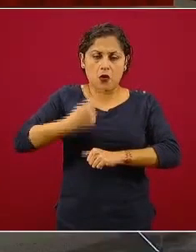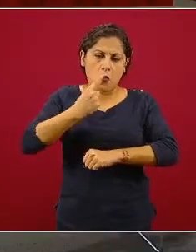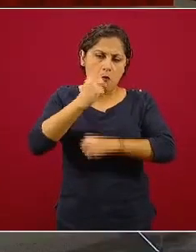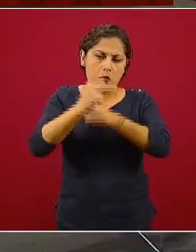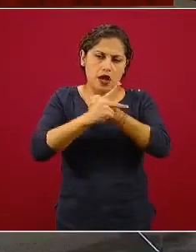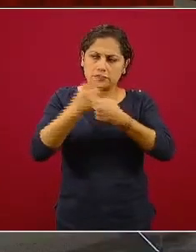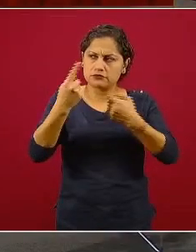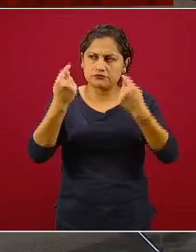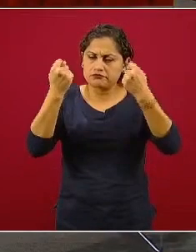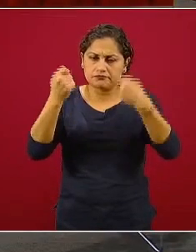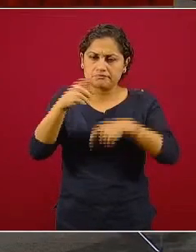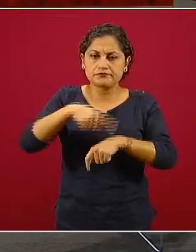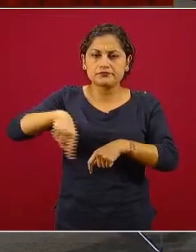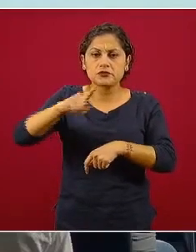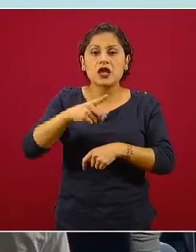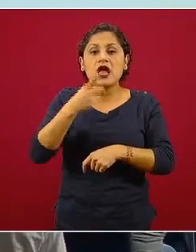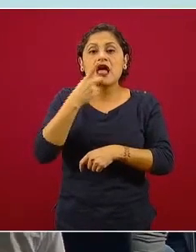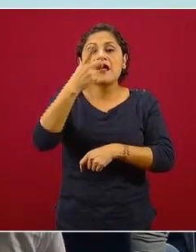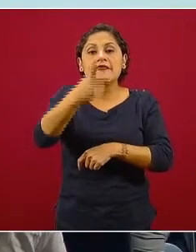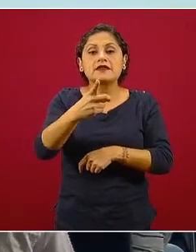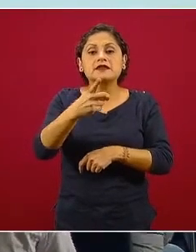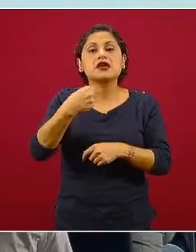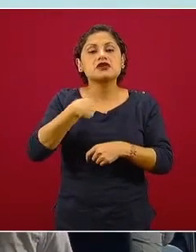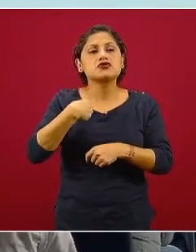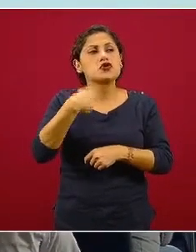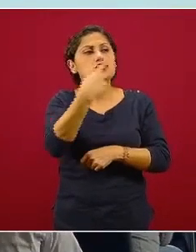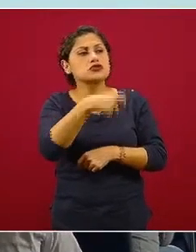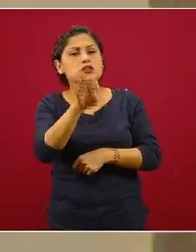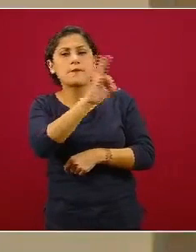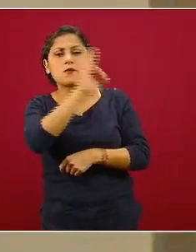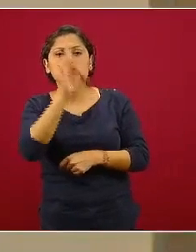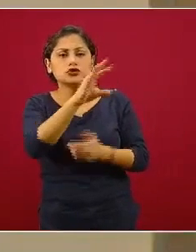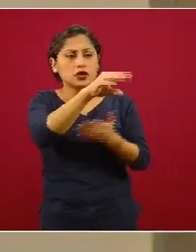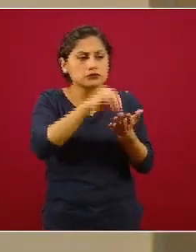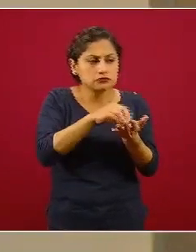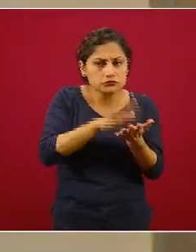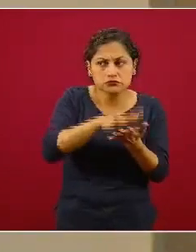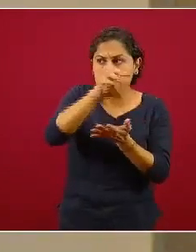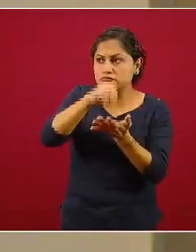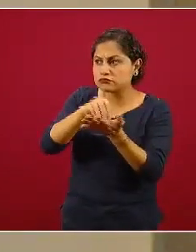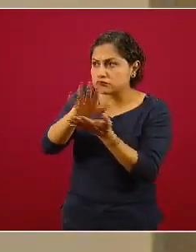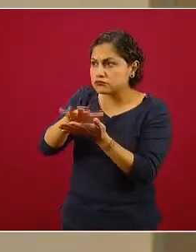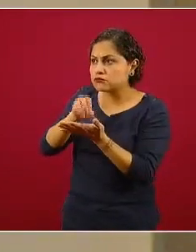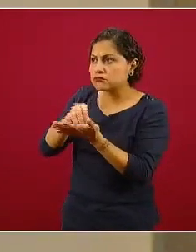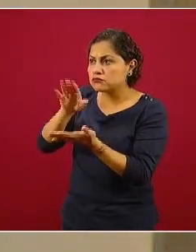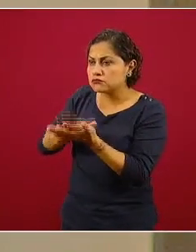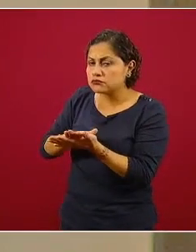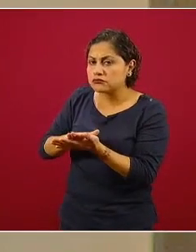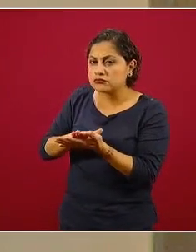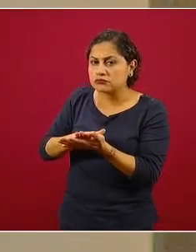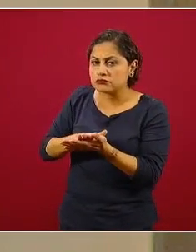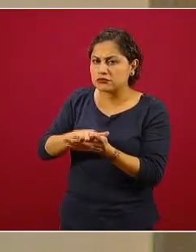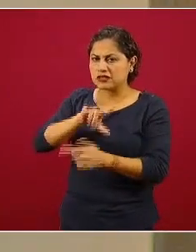dice, estoy contando todos los casos, y al mismo tiempo les está diciendo, no vayan al hospital, quédense en